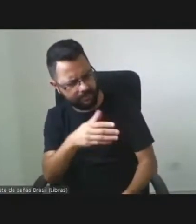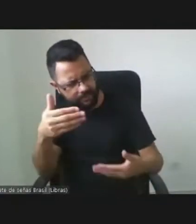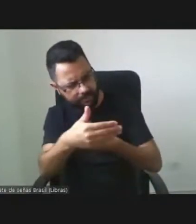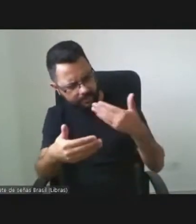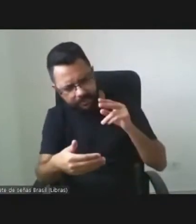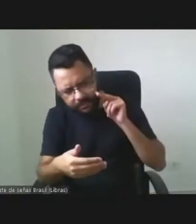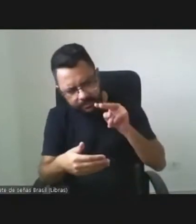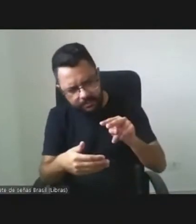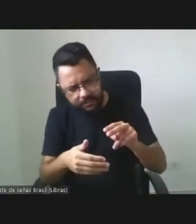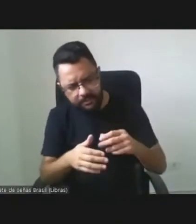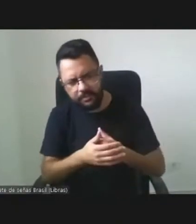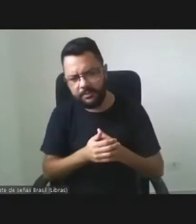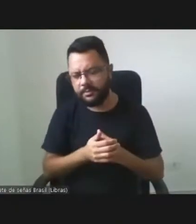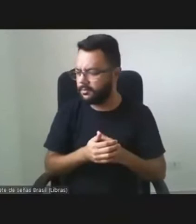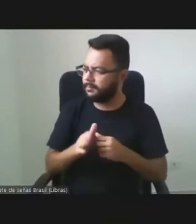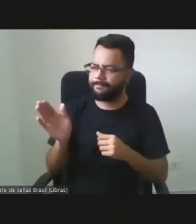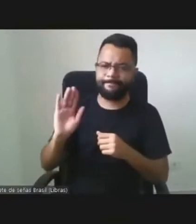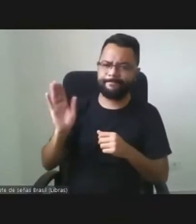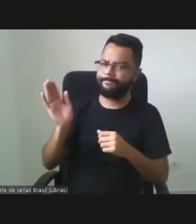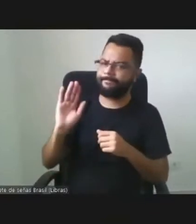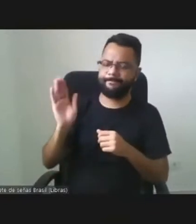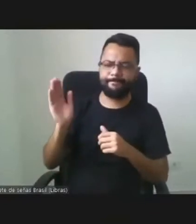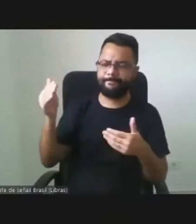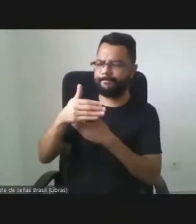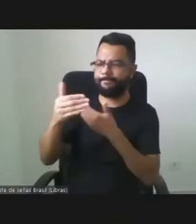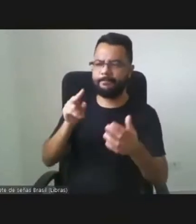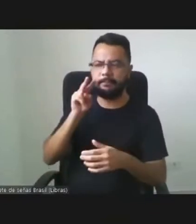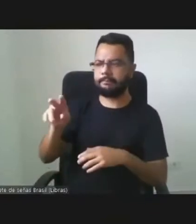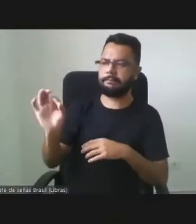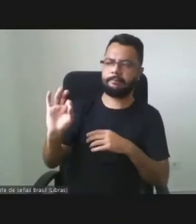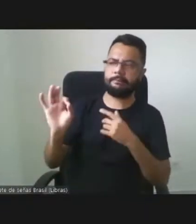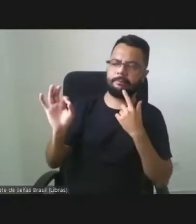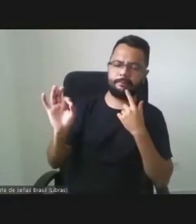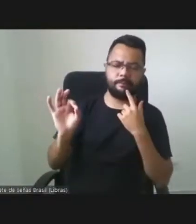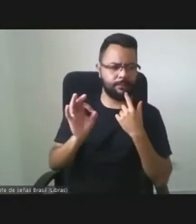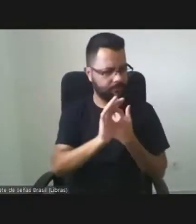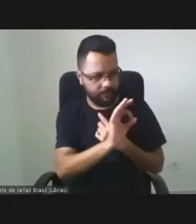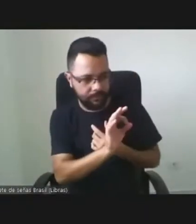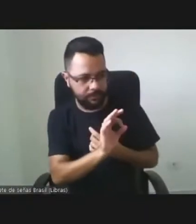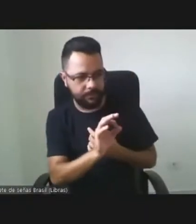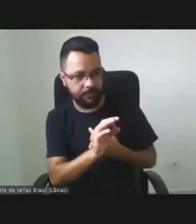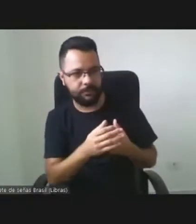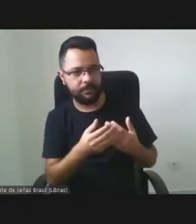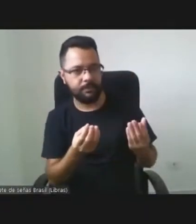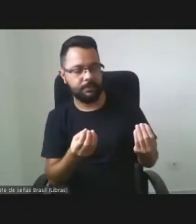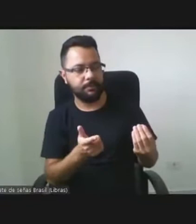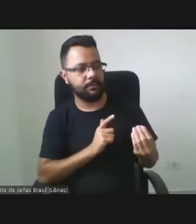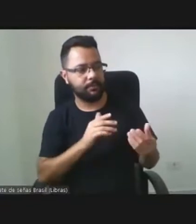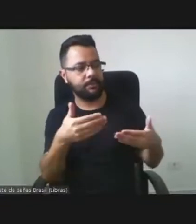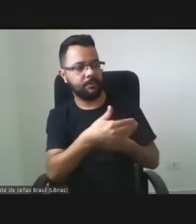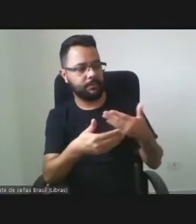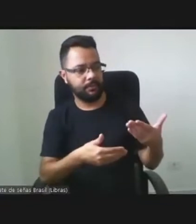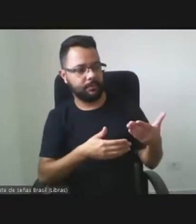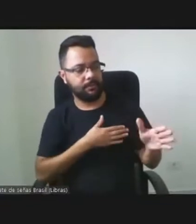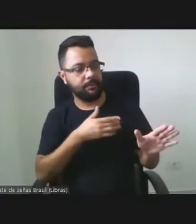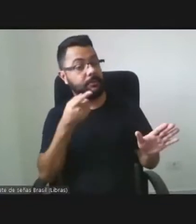No, Carmen. ¿Hola? En Zoom no. No la vemos. No, y pues la tengo. Ya va, deje ver qué